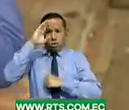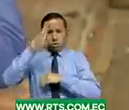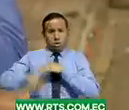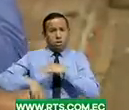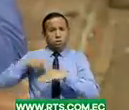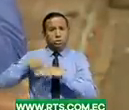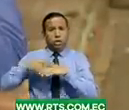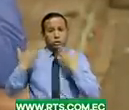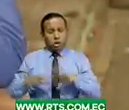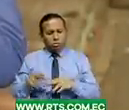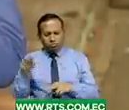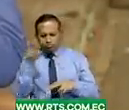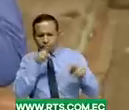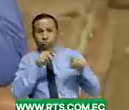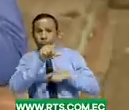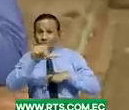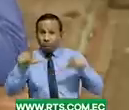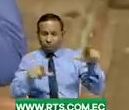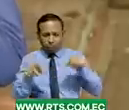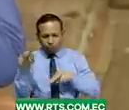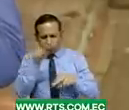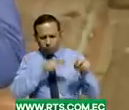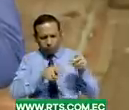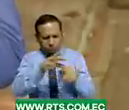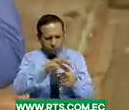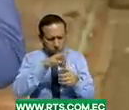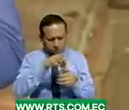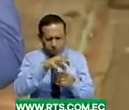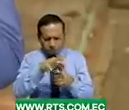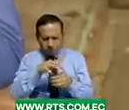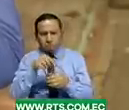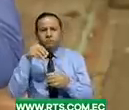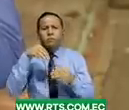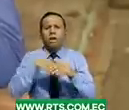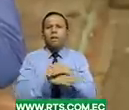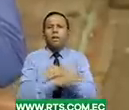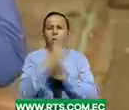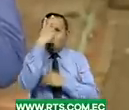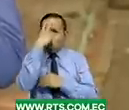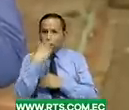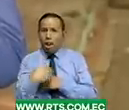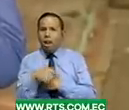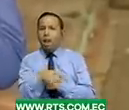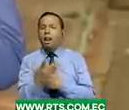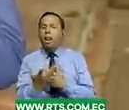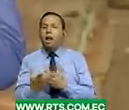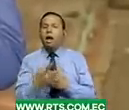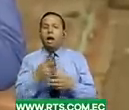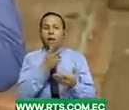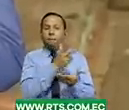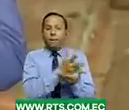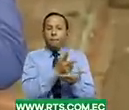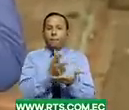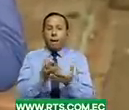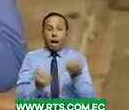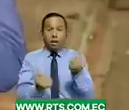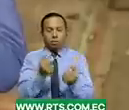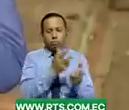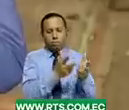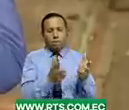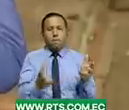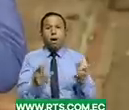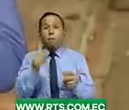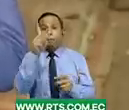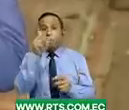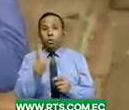el levantamiento de indicios balísticos, casquillos, dentro del estacionamiento de un hotel, esto en este sector del norte de Guayaquil. Un